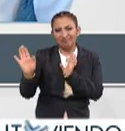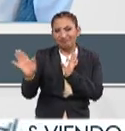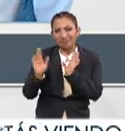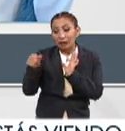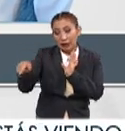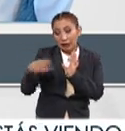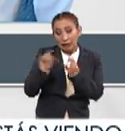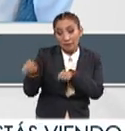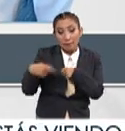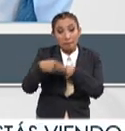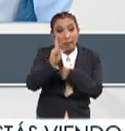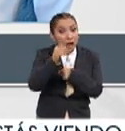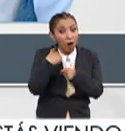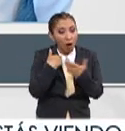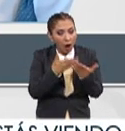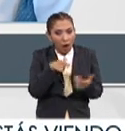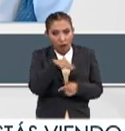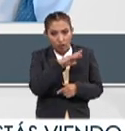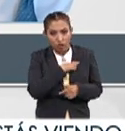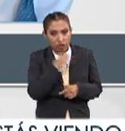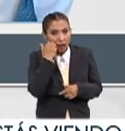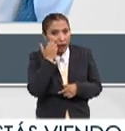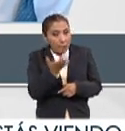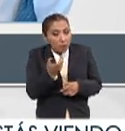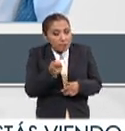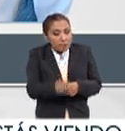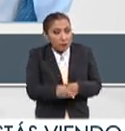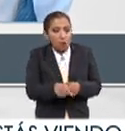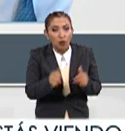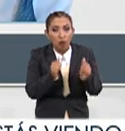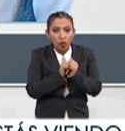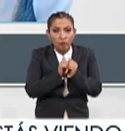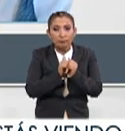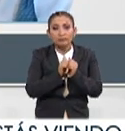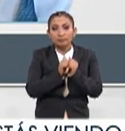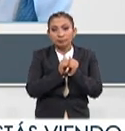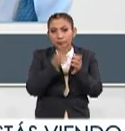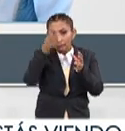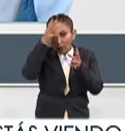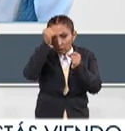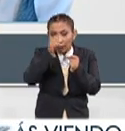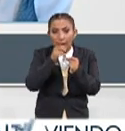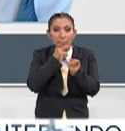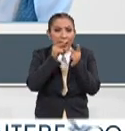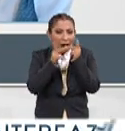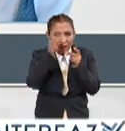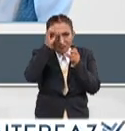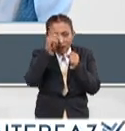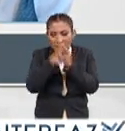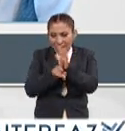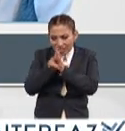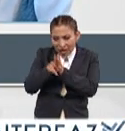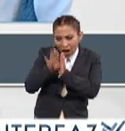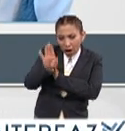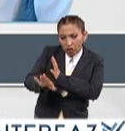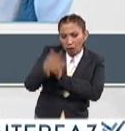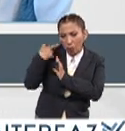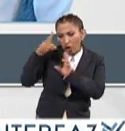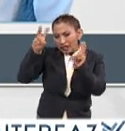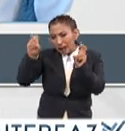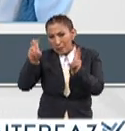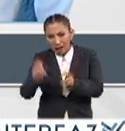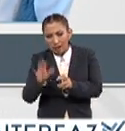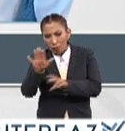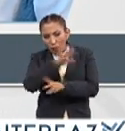esta parte. Sin embargo, nosotros queremos en esta parte, a través de conceptos, a través de unos videos, a través de unos casos,